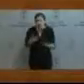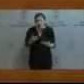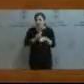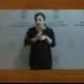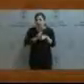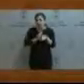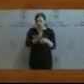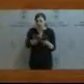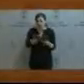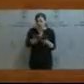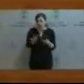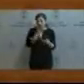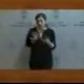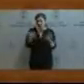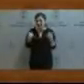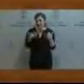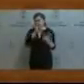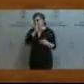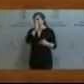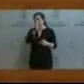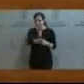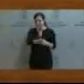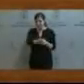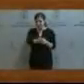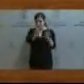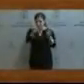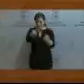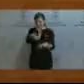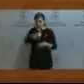pero voy a entrar abruptamente ya al asunto.